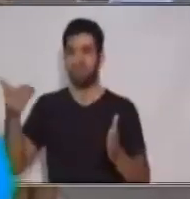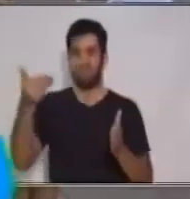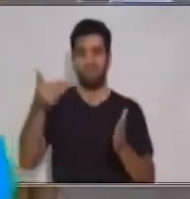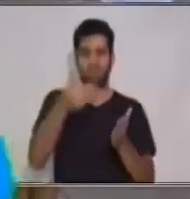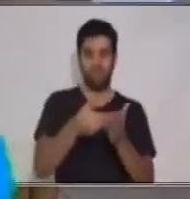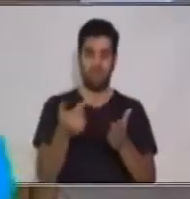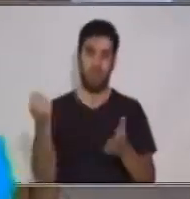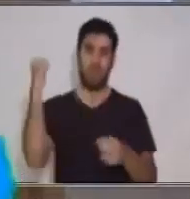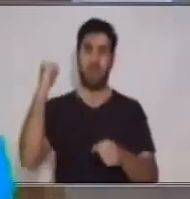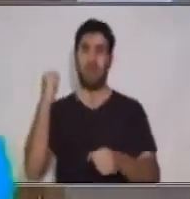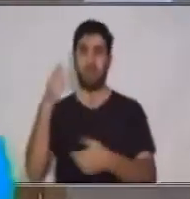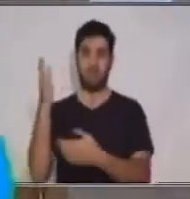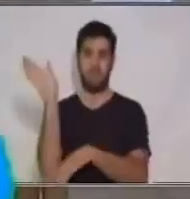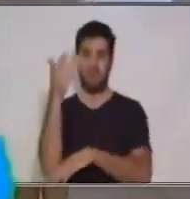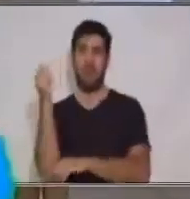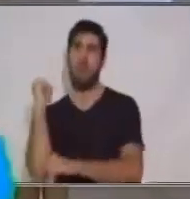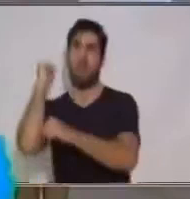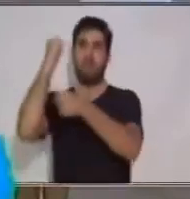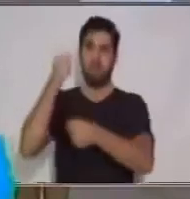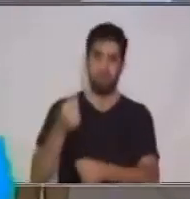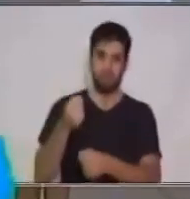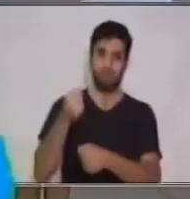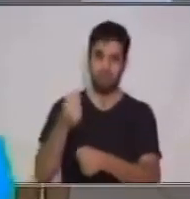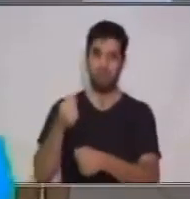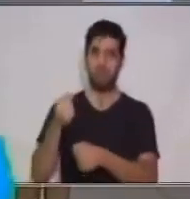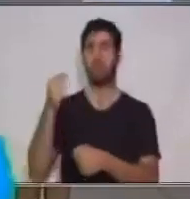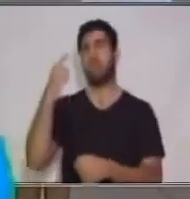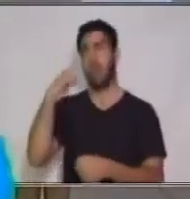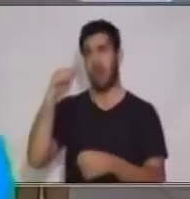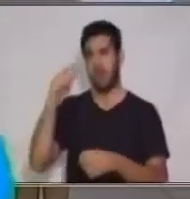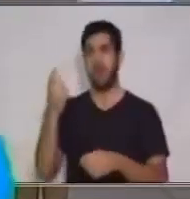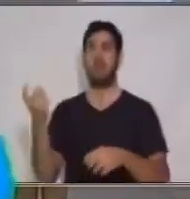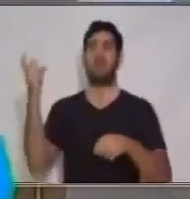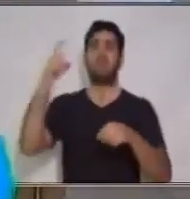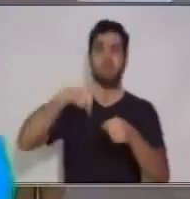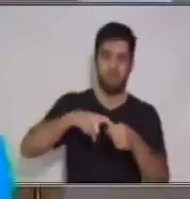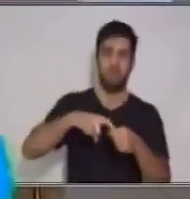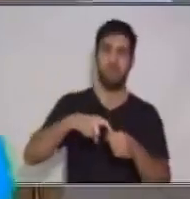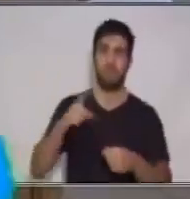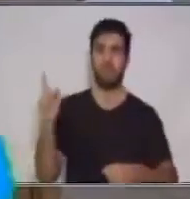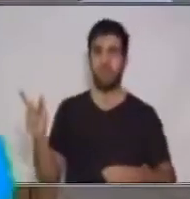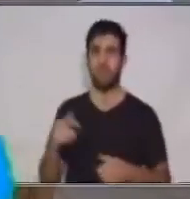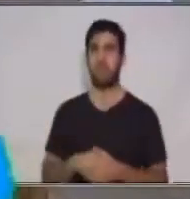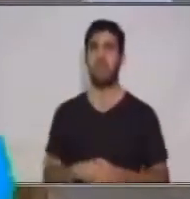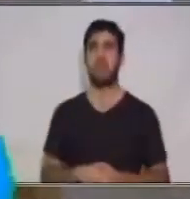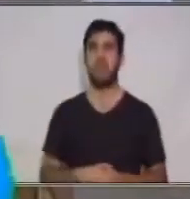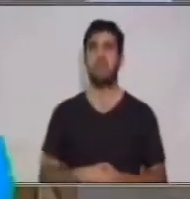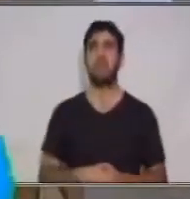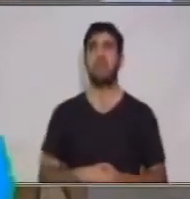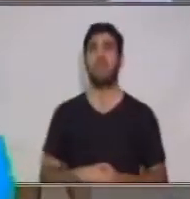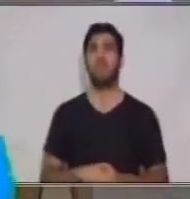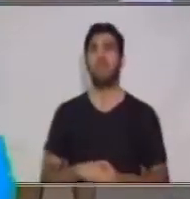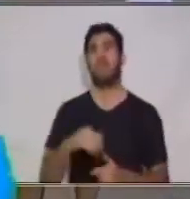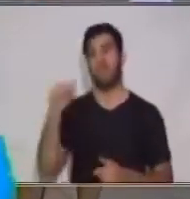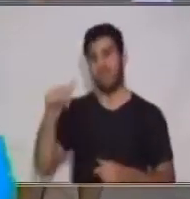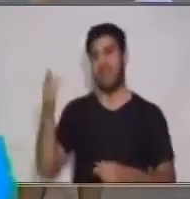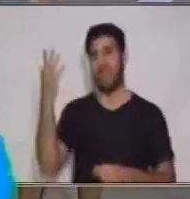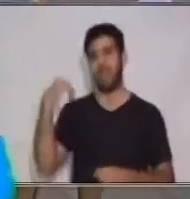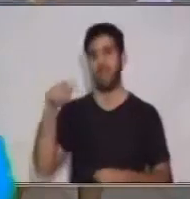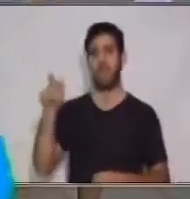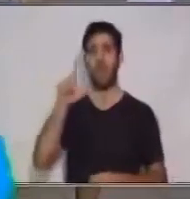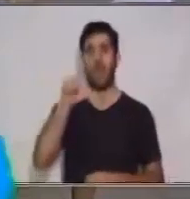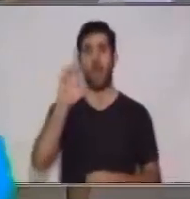antes, y Columbus, que es sinónimo de Colón, y también un sufijo ino,